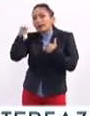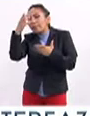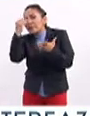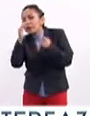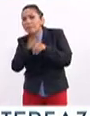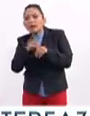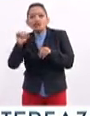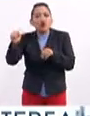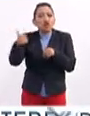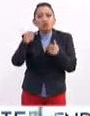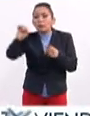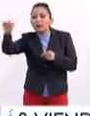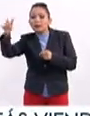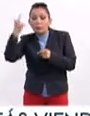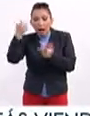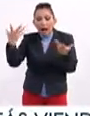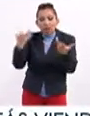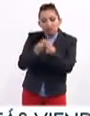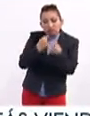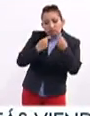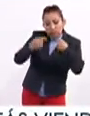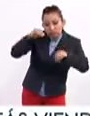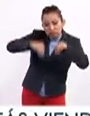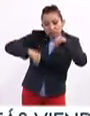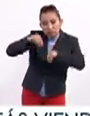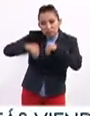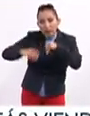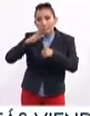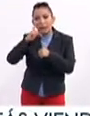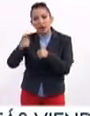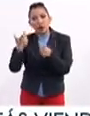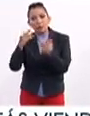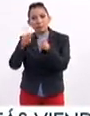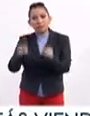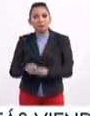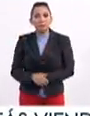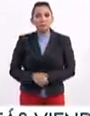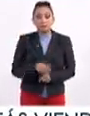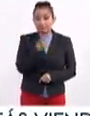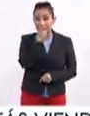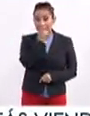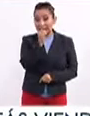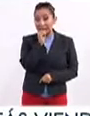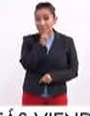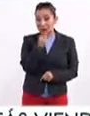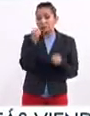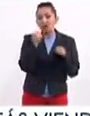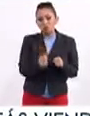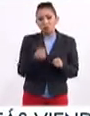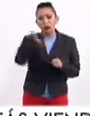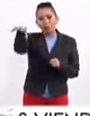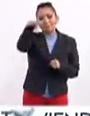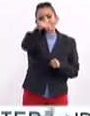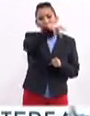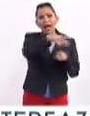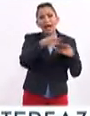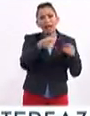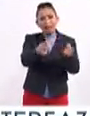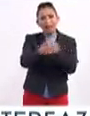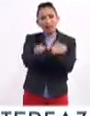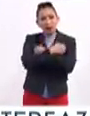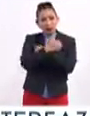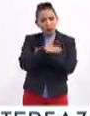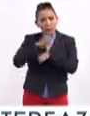aprender más de otros profesionales para que juntos construyamos una mejor paz. Se habla también de garantizar la cobertura y calidad